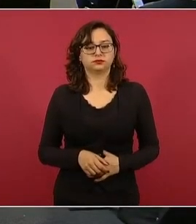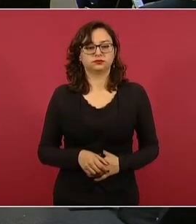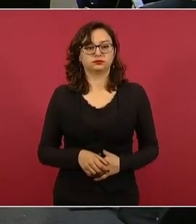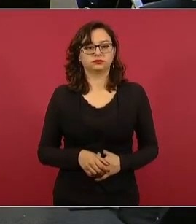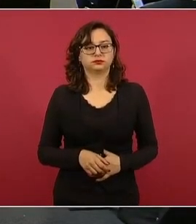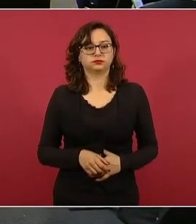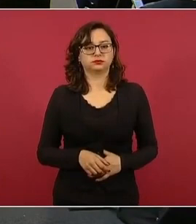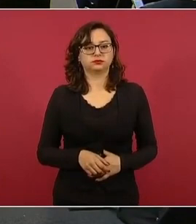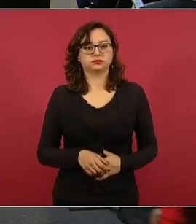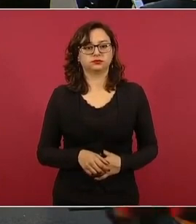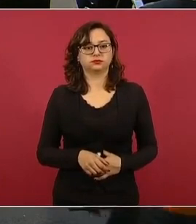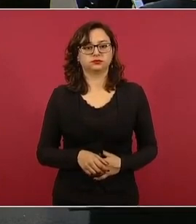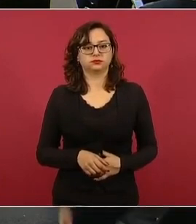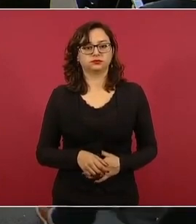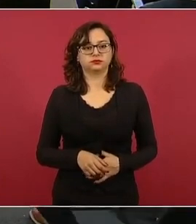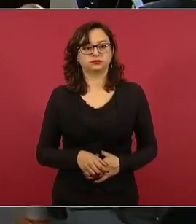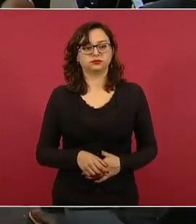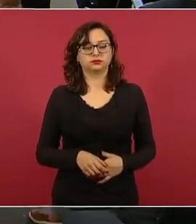Miren esto,